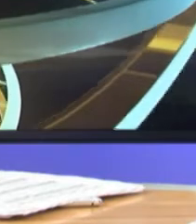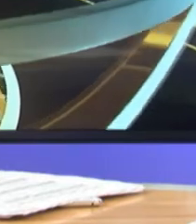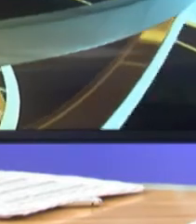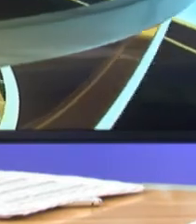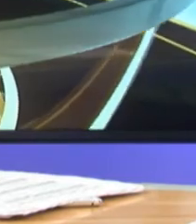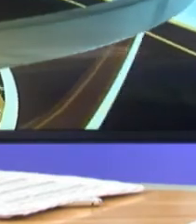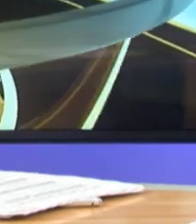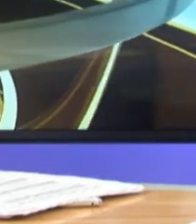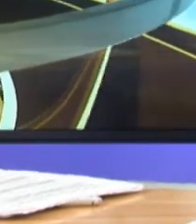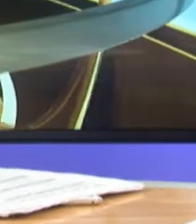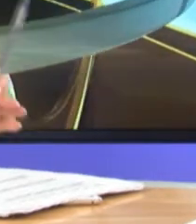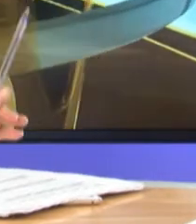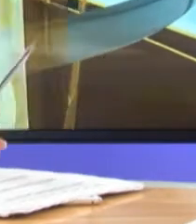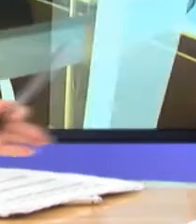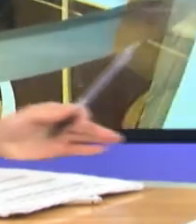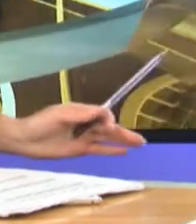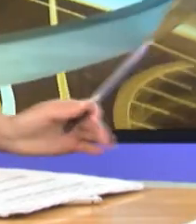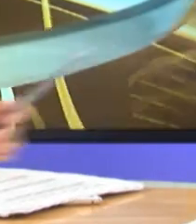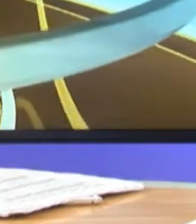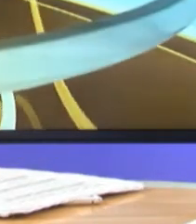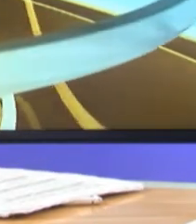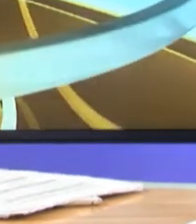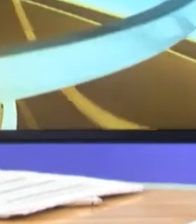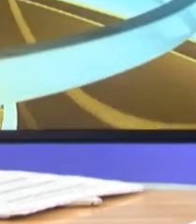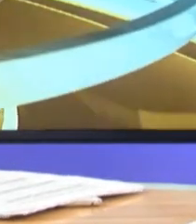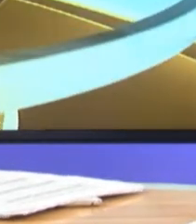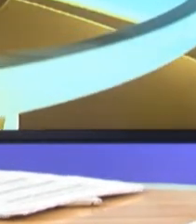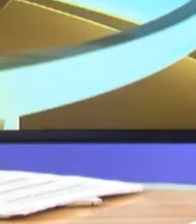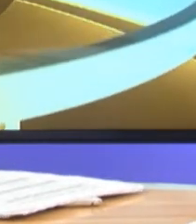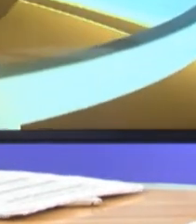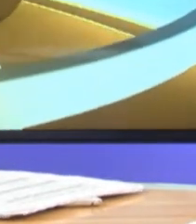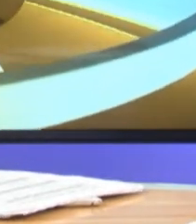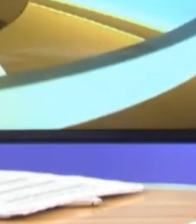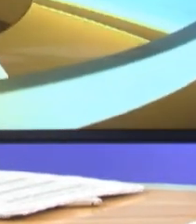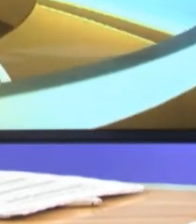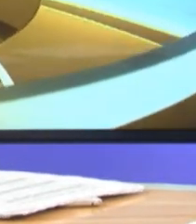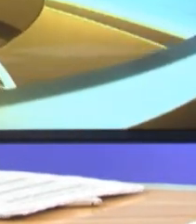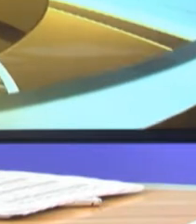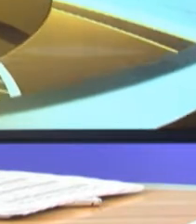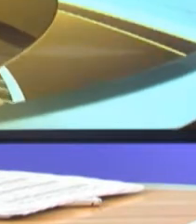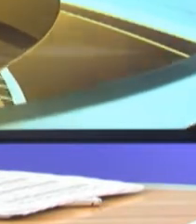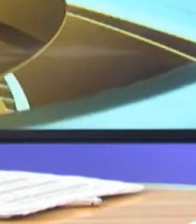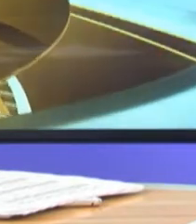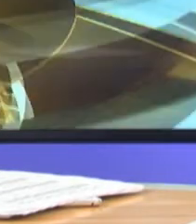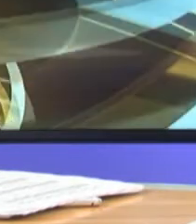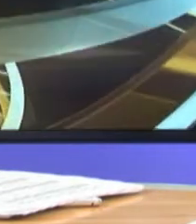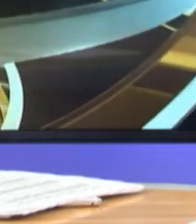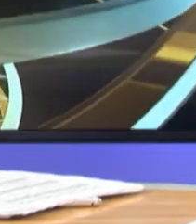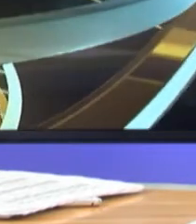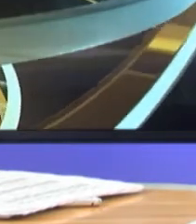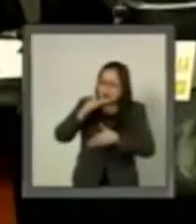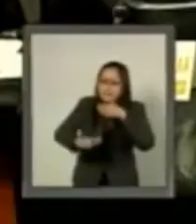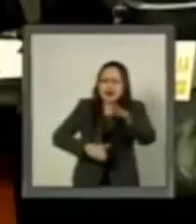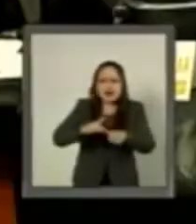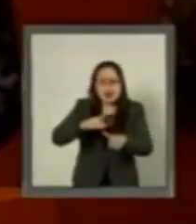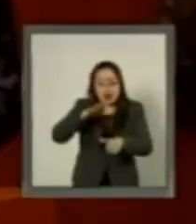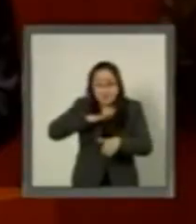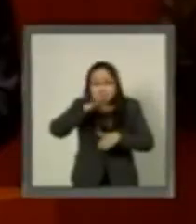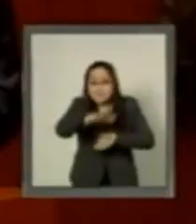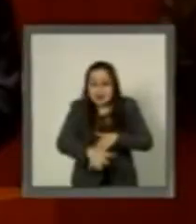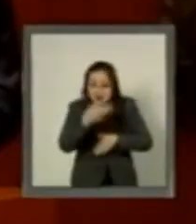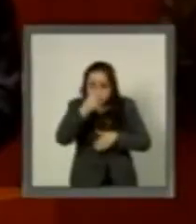de Gobernación el día de hoy? Primero, en materia de seguridad. Mira, lo primero que tendría que decir es que creo que estamos empezando las